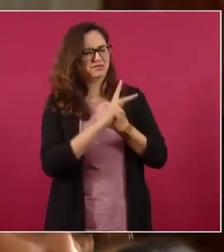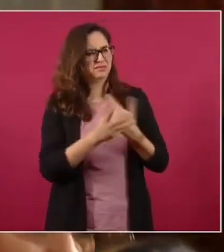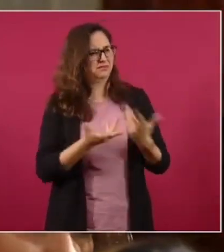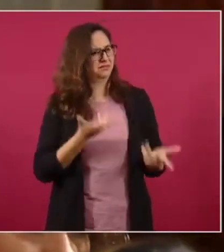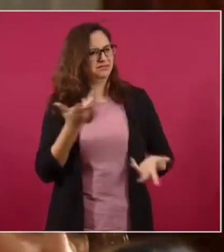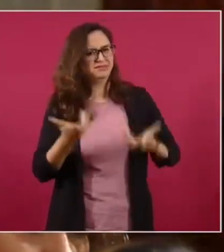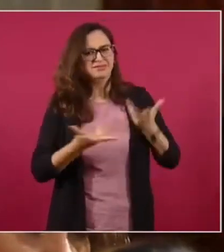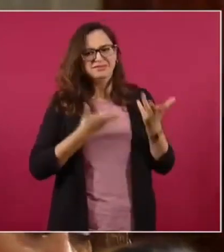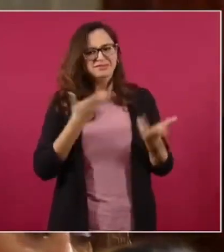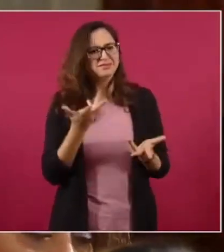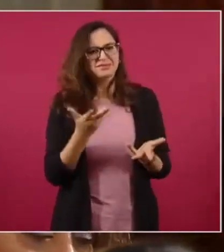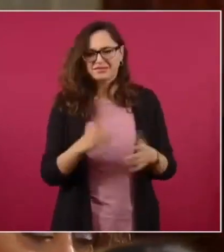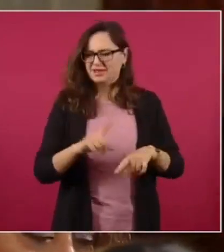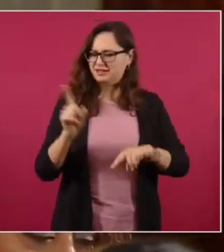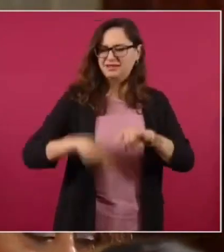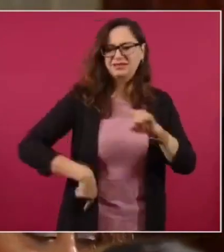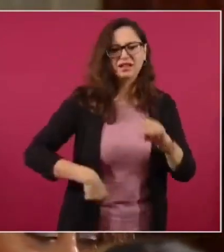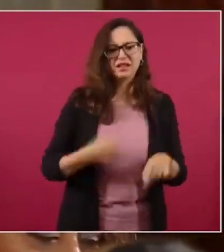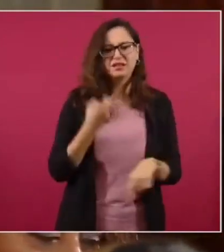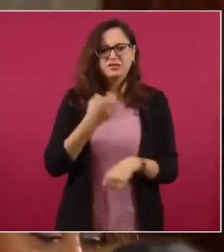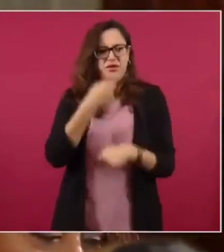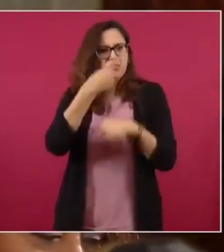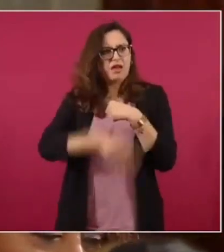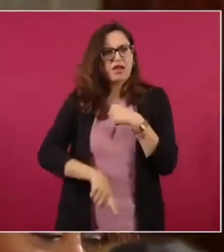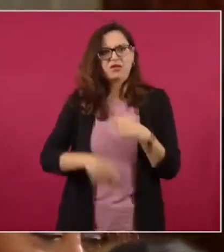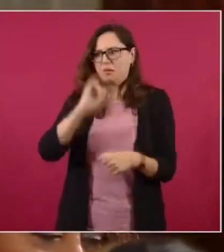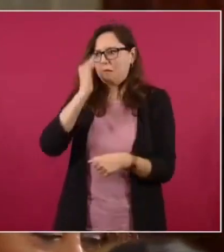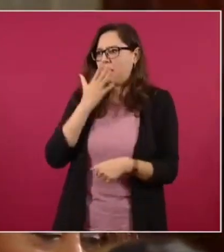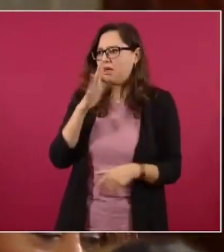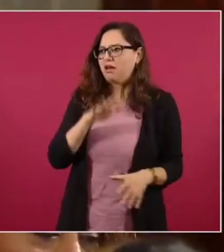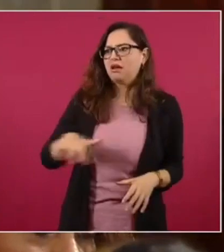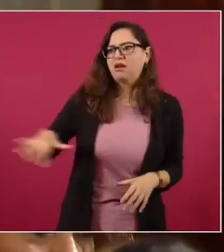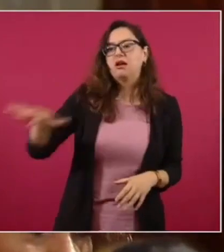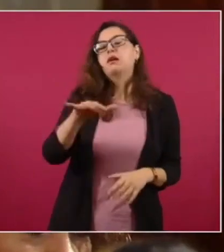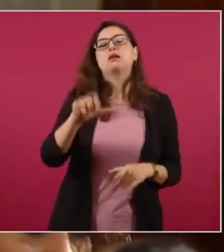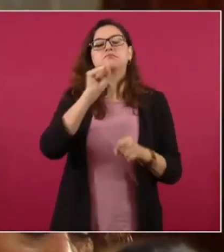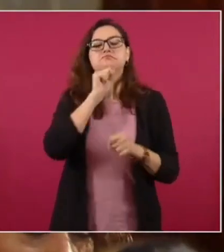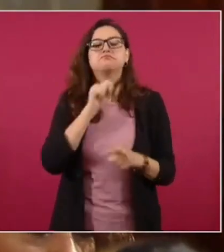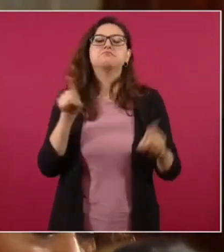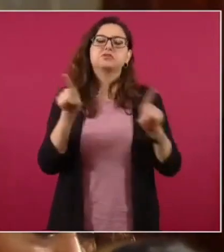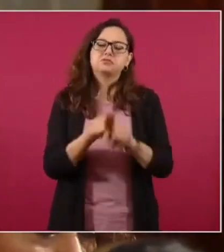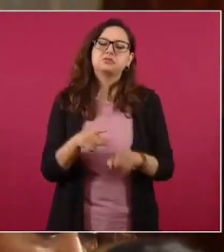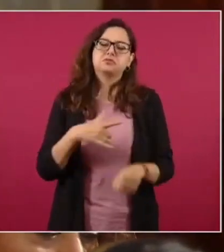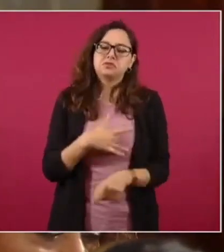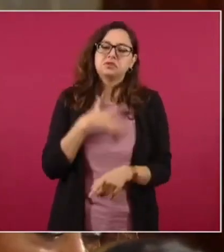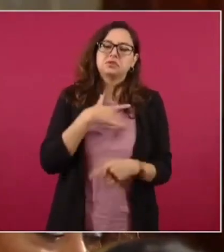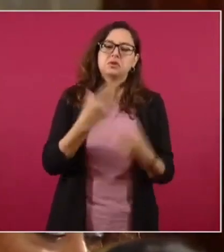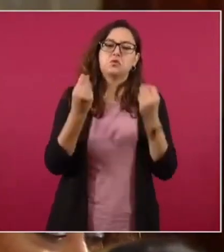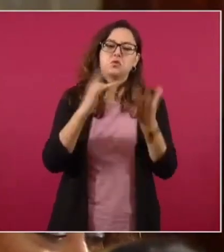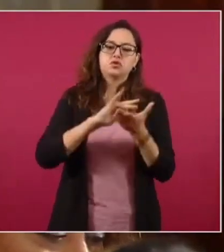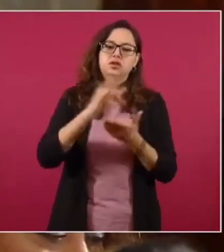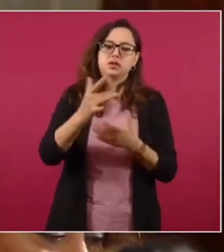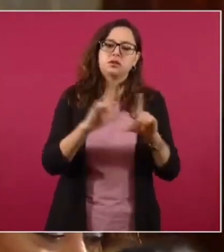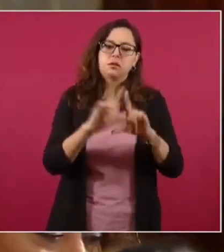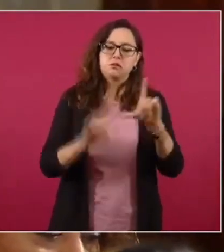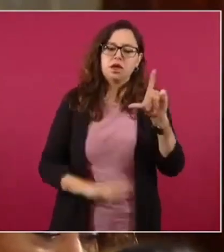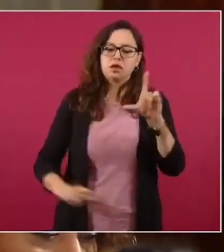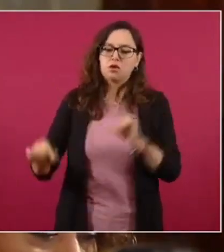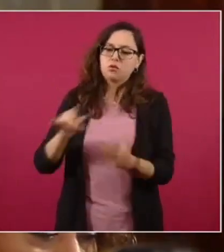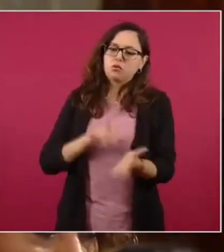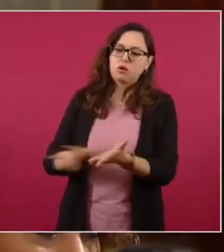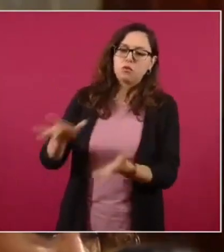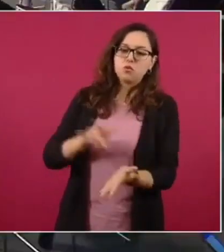de México, que durante estas afectaciones como la que fue la de Matanzas apoyó el gobierno de México a ese